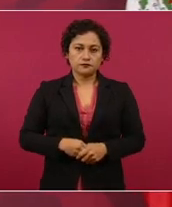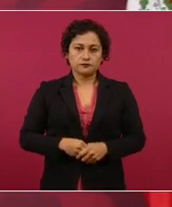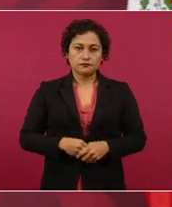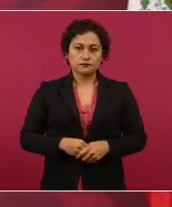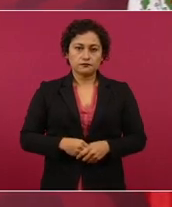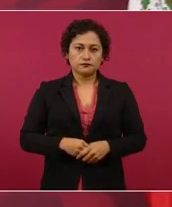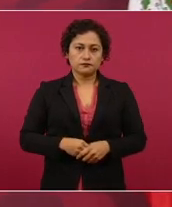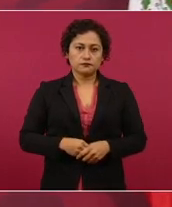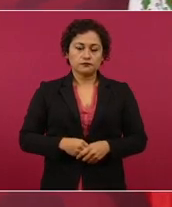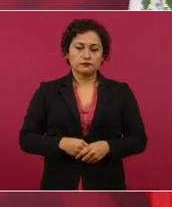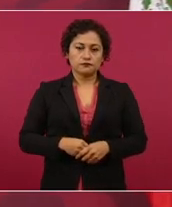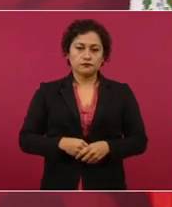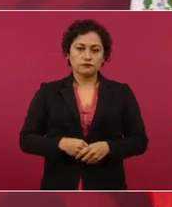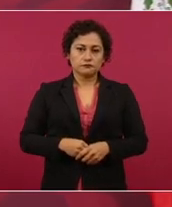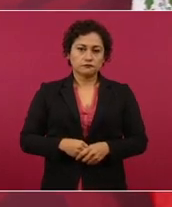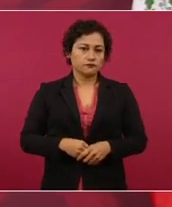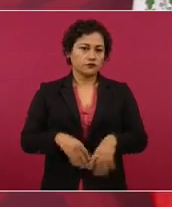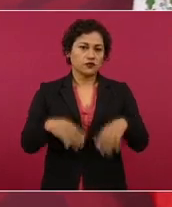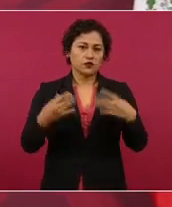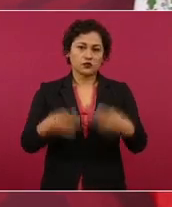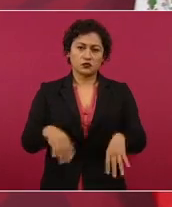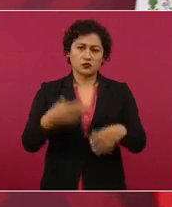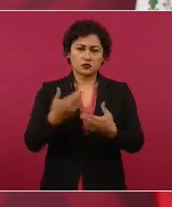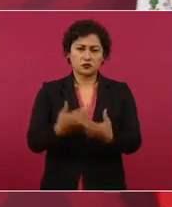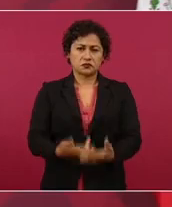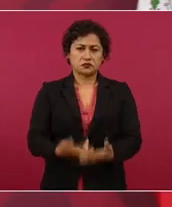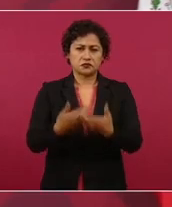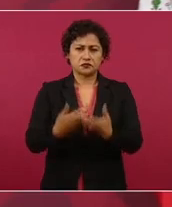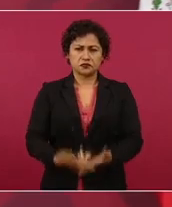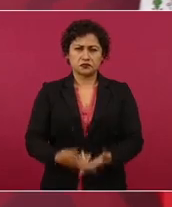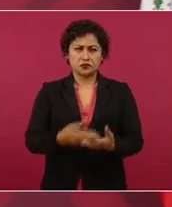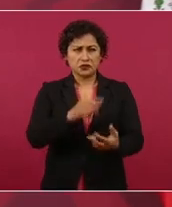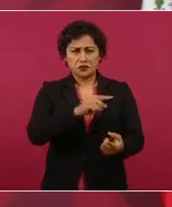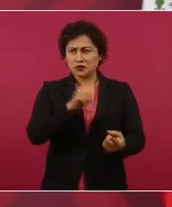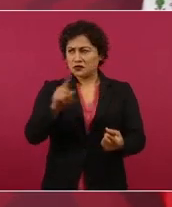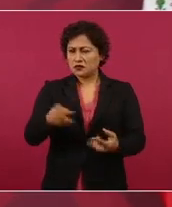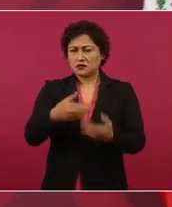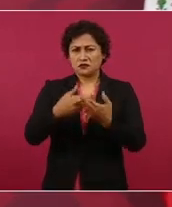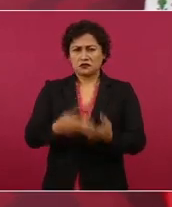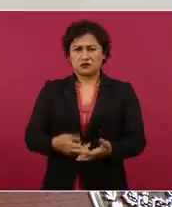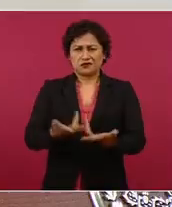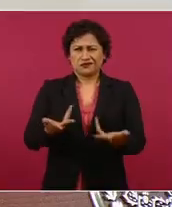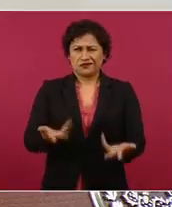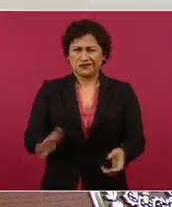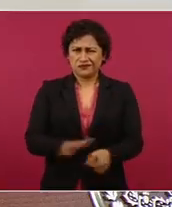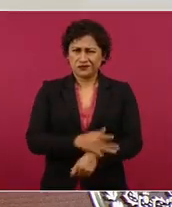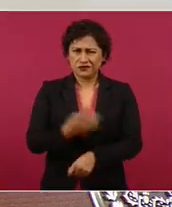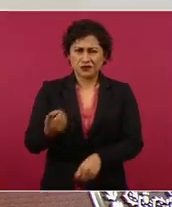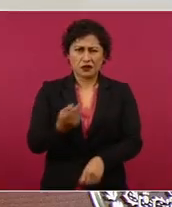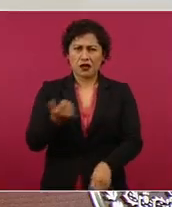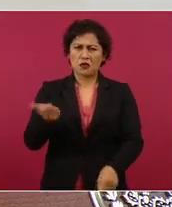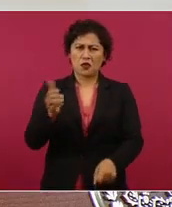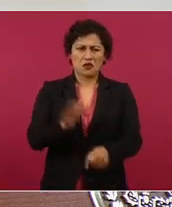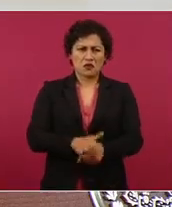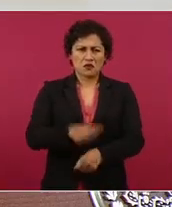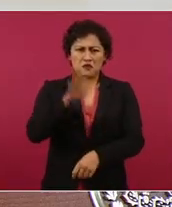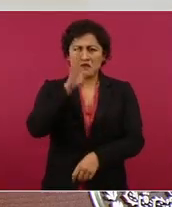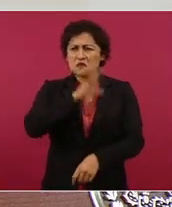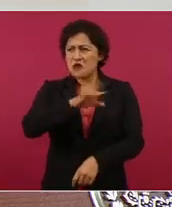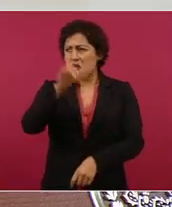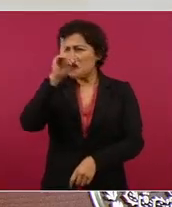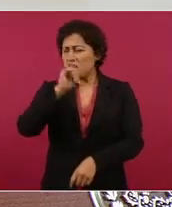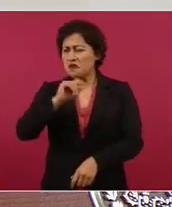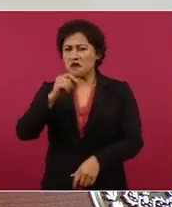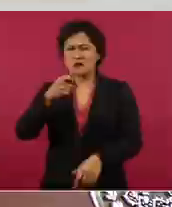y era mucho el subsidio, no se justificaba, y mala administración y corrupción, y eso